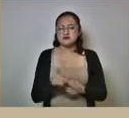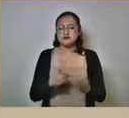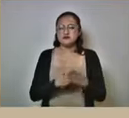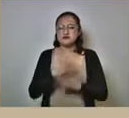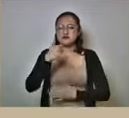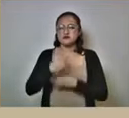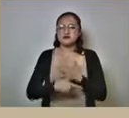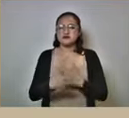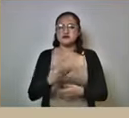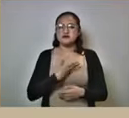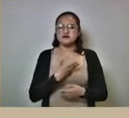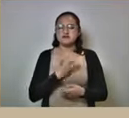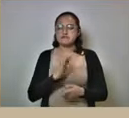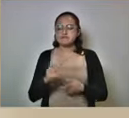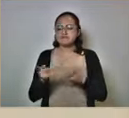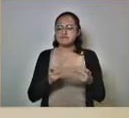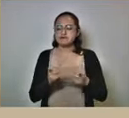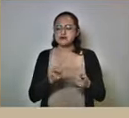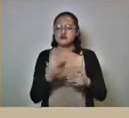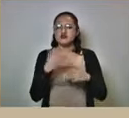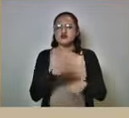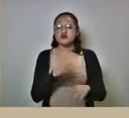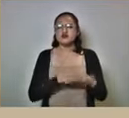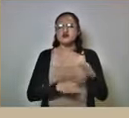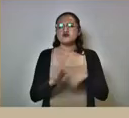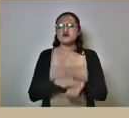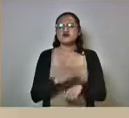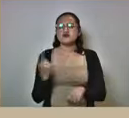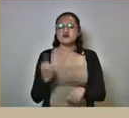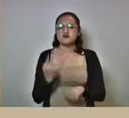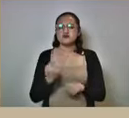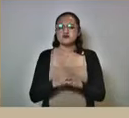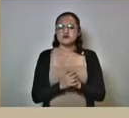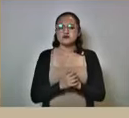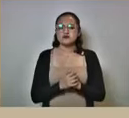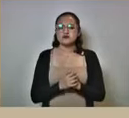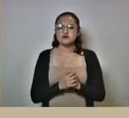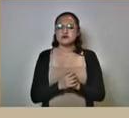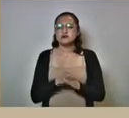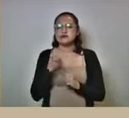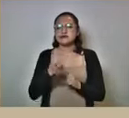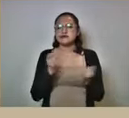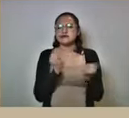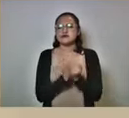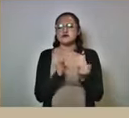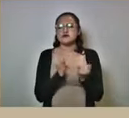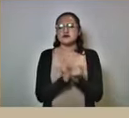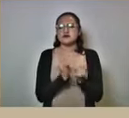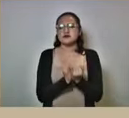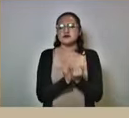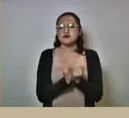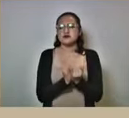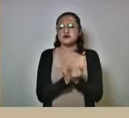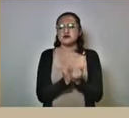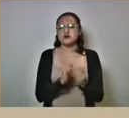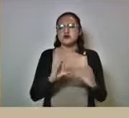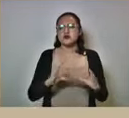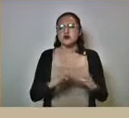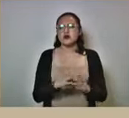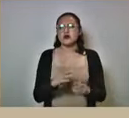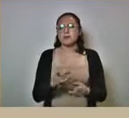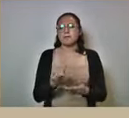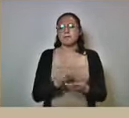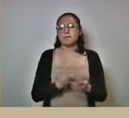proyectos que ya tiene usted planeados? Sobre todo porque, esto también forma parte del plan